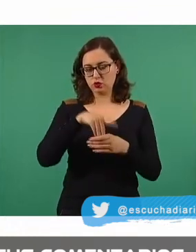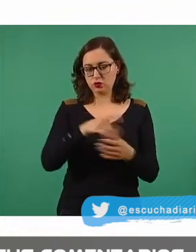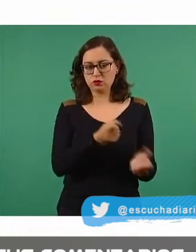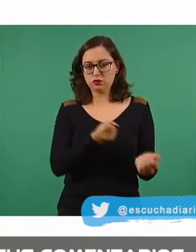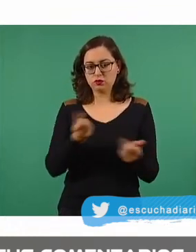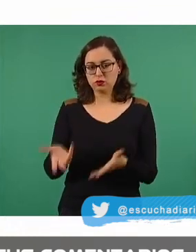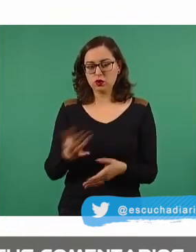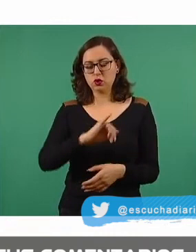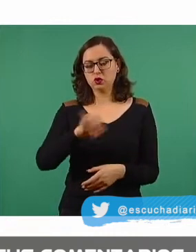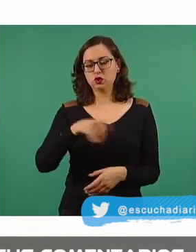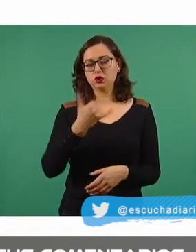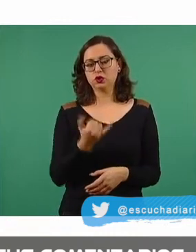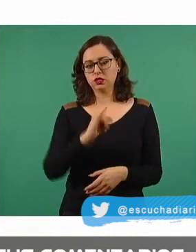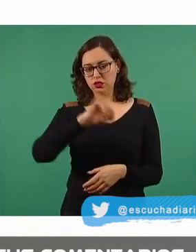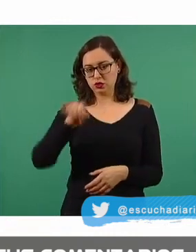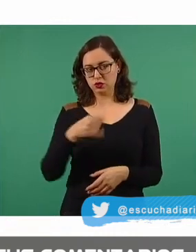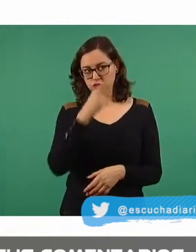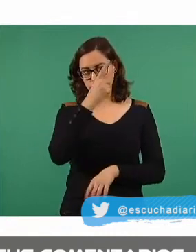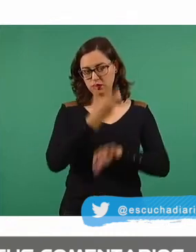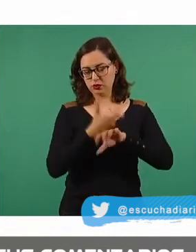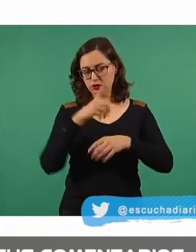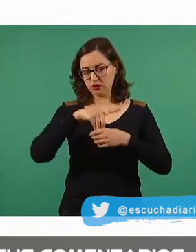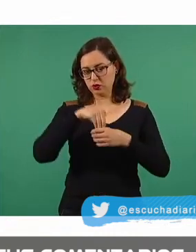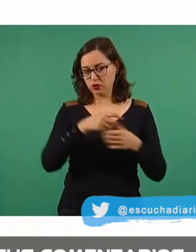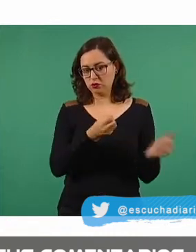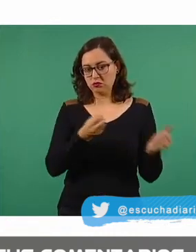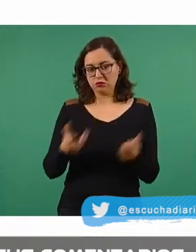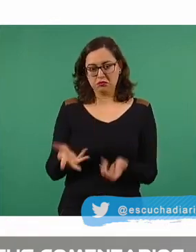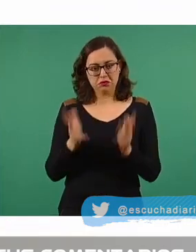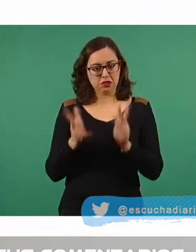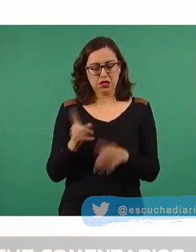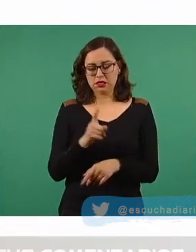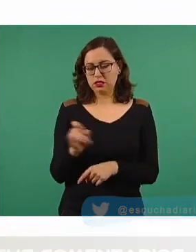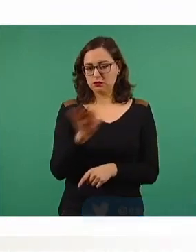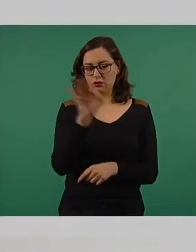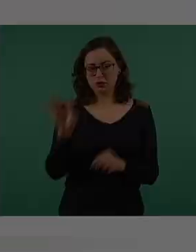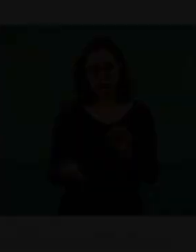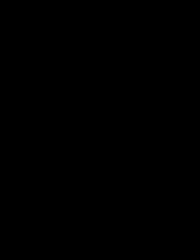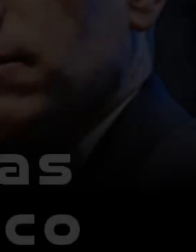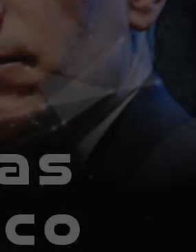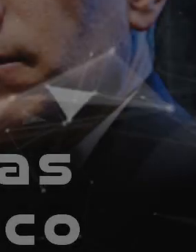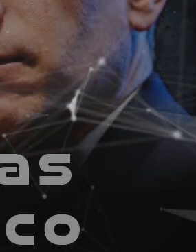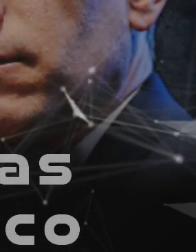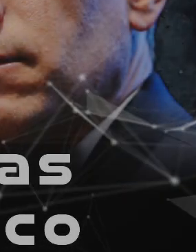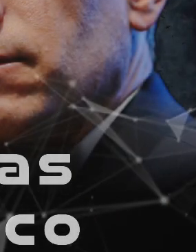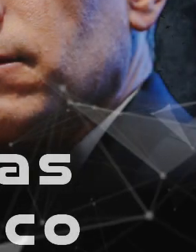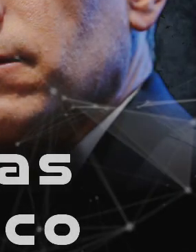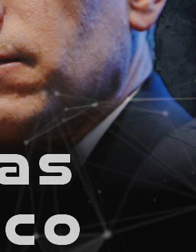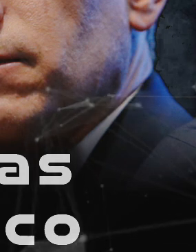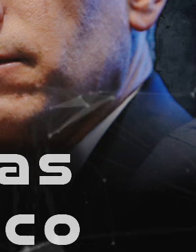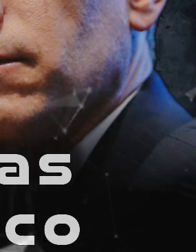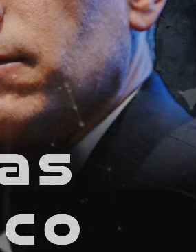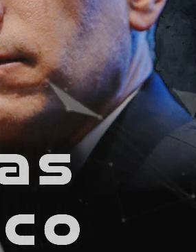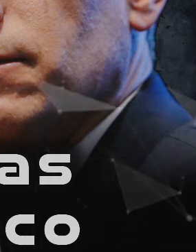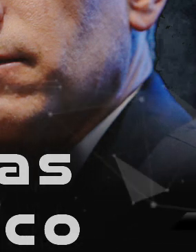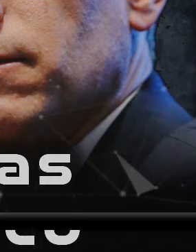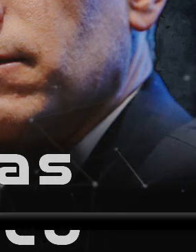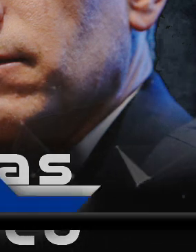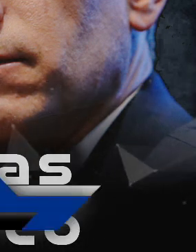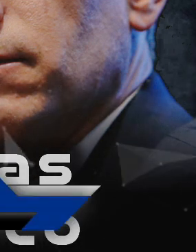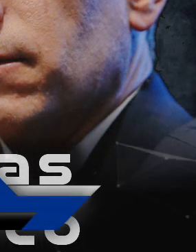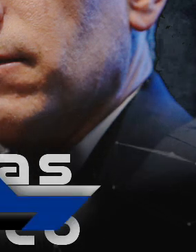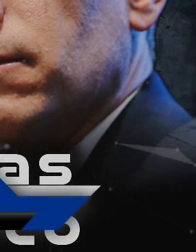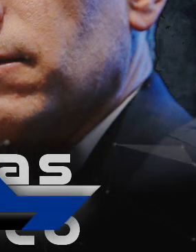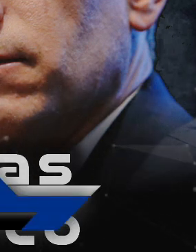utilizada en su totalidad como nos comentará la secretaria rosa isela rodríguez ya estás informado